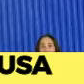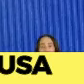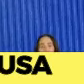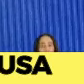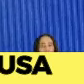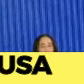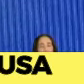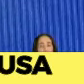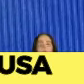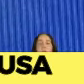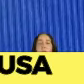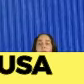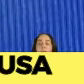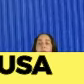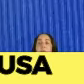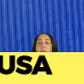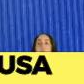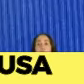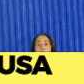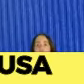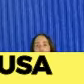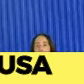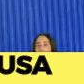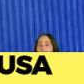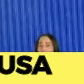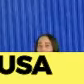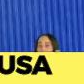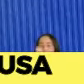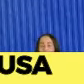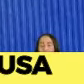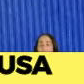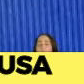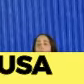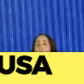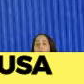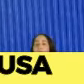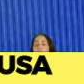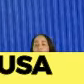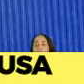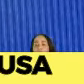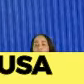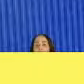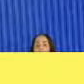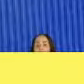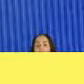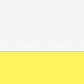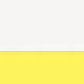hay en más de 40 países. Por temas internos de ellos, entre los republicanos y los demócratas.